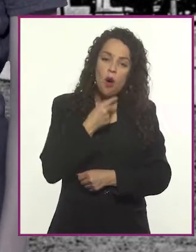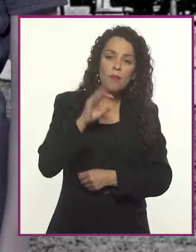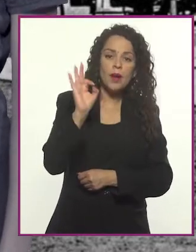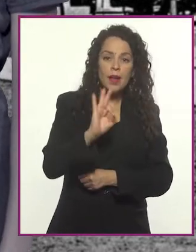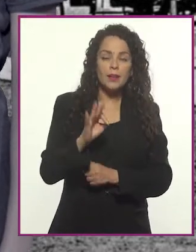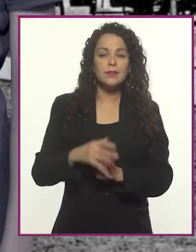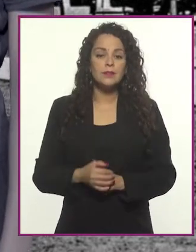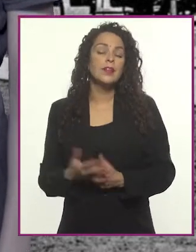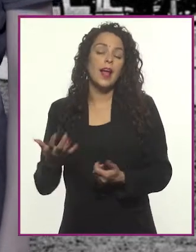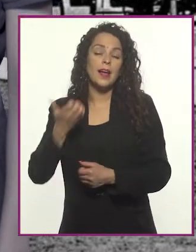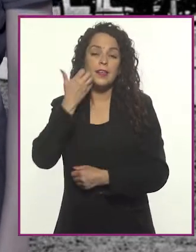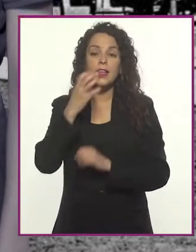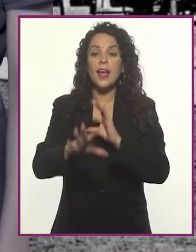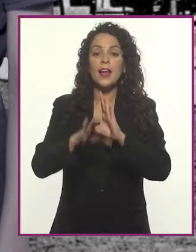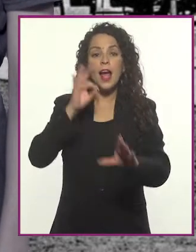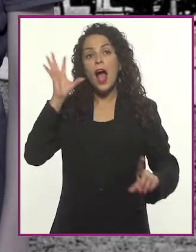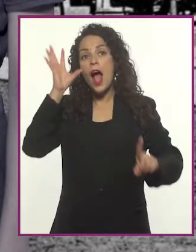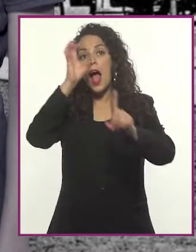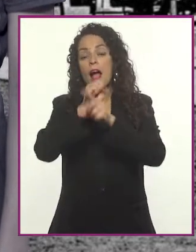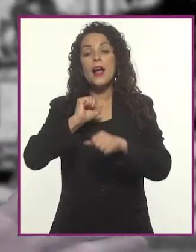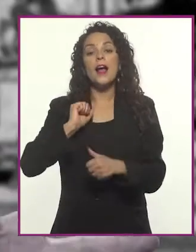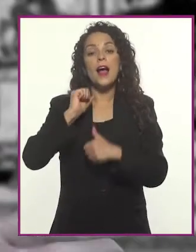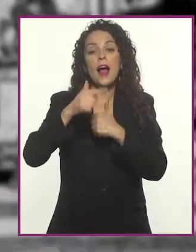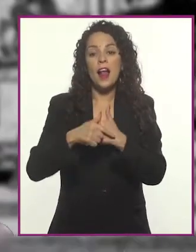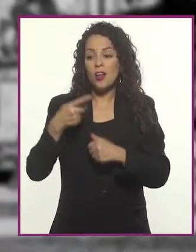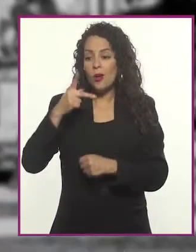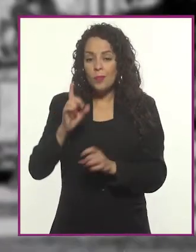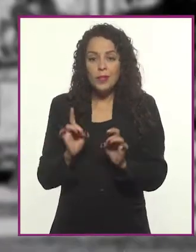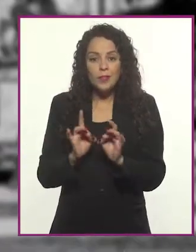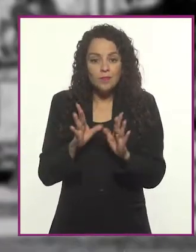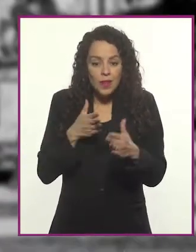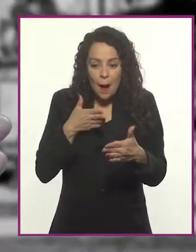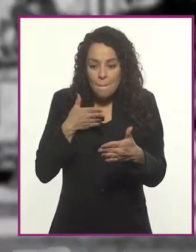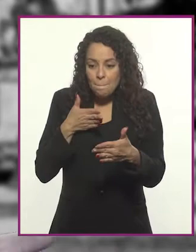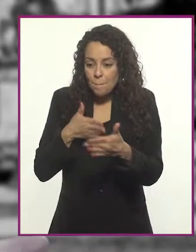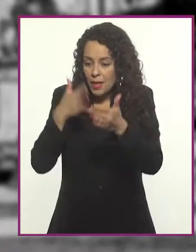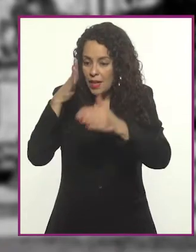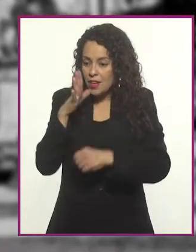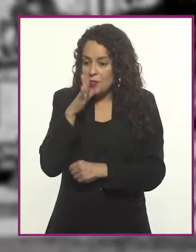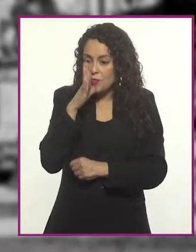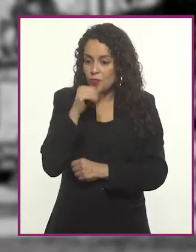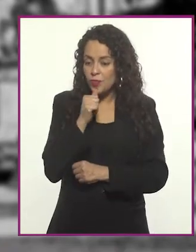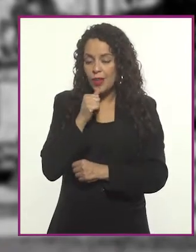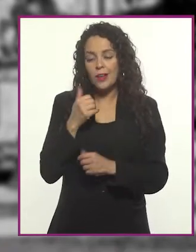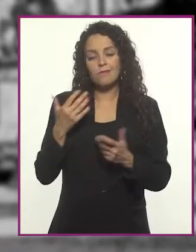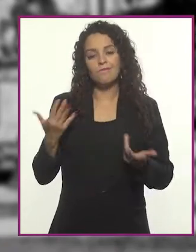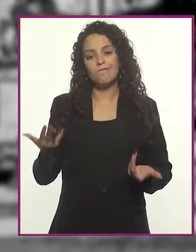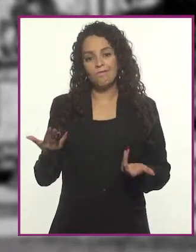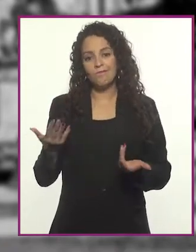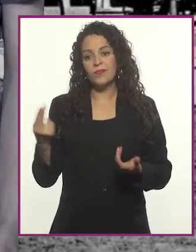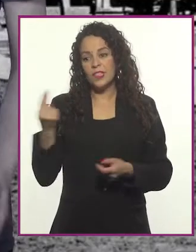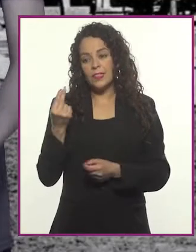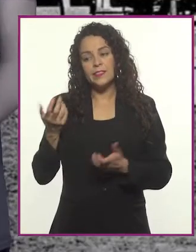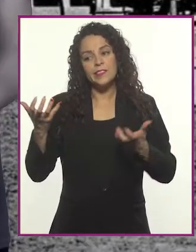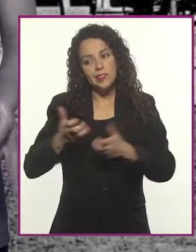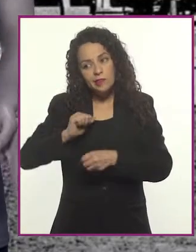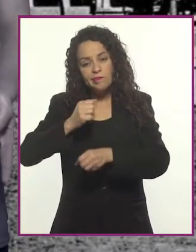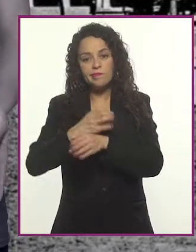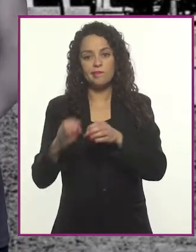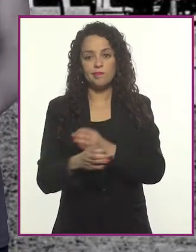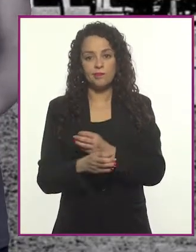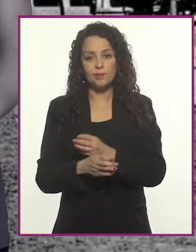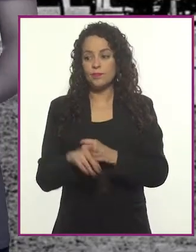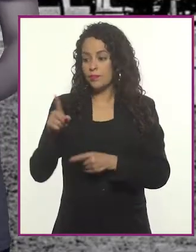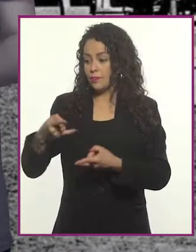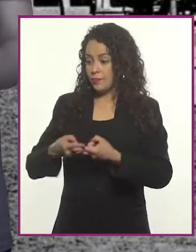ella quieren conseguir o lograr un objetivo, pero algo se interpone, le impide y lo obliga a actuar. Que en el caso del